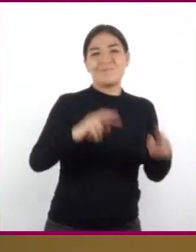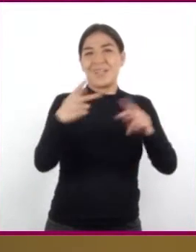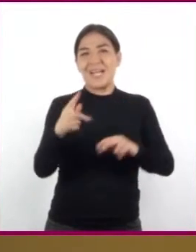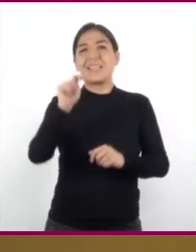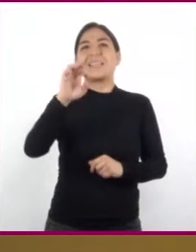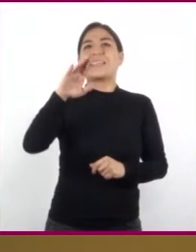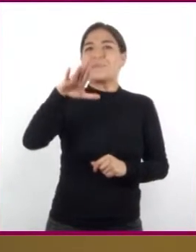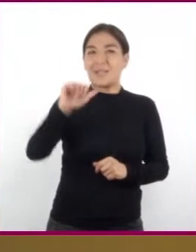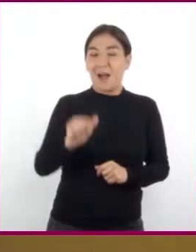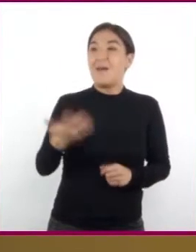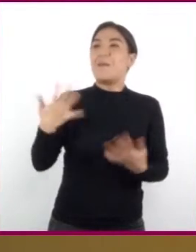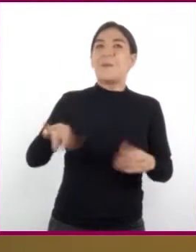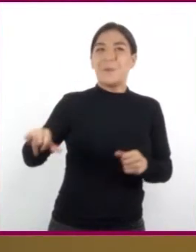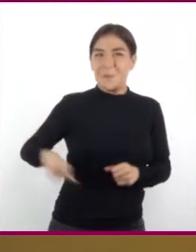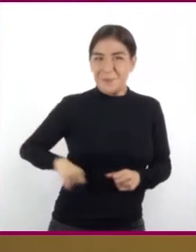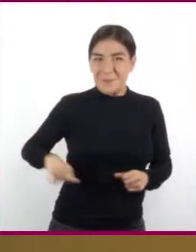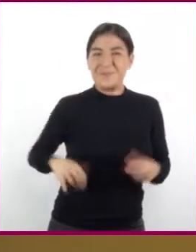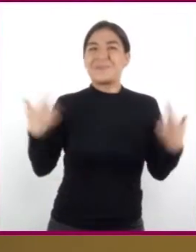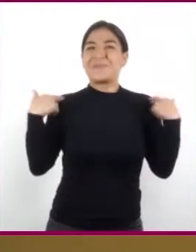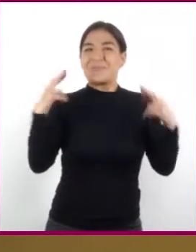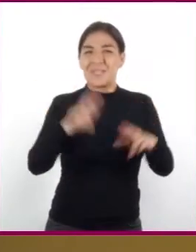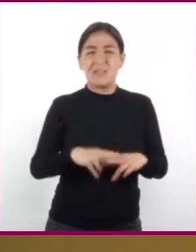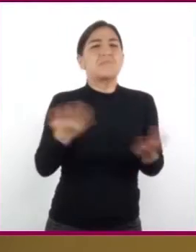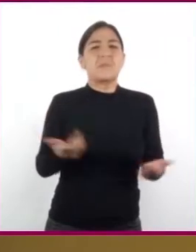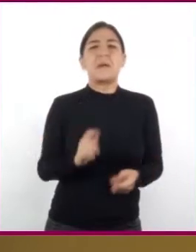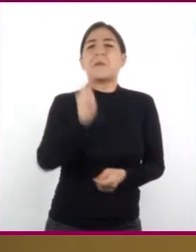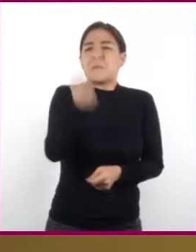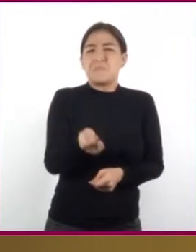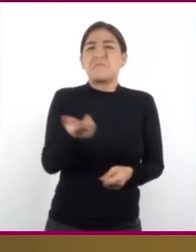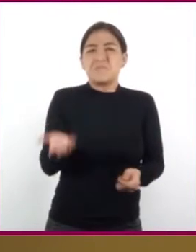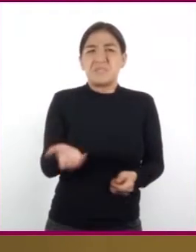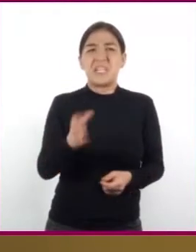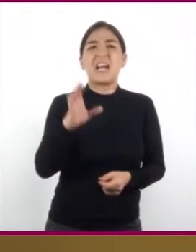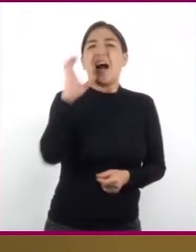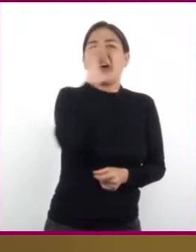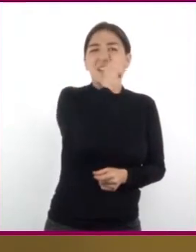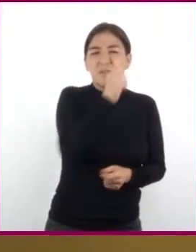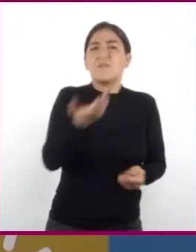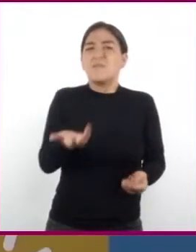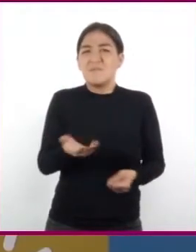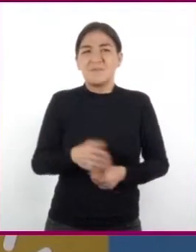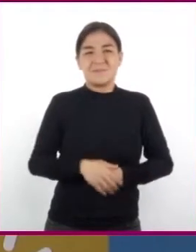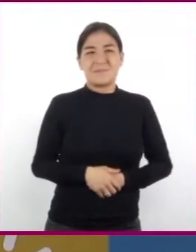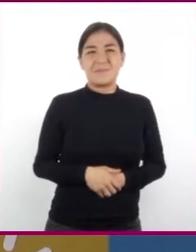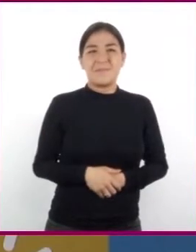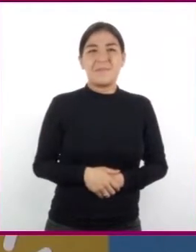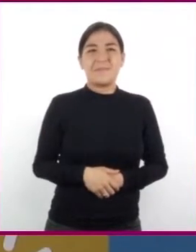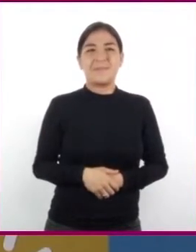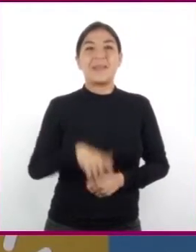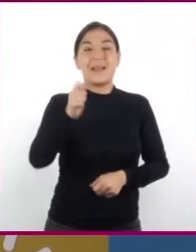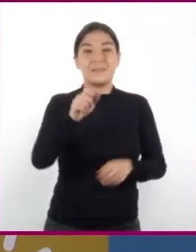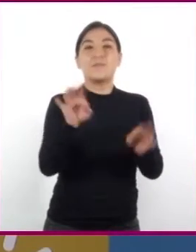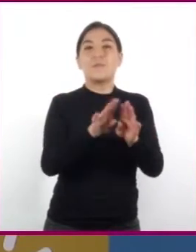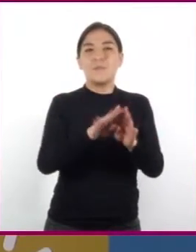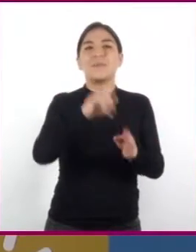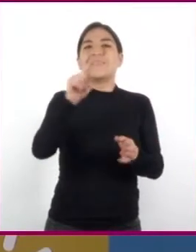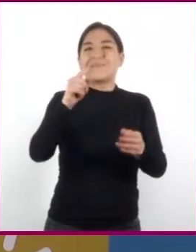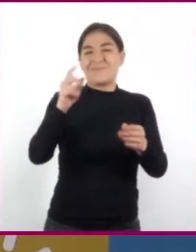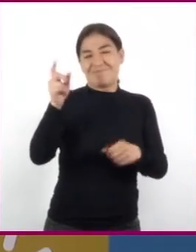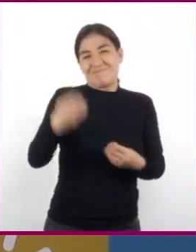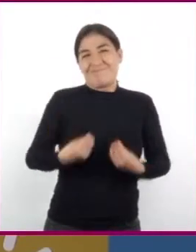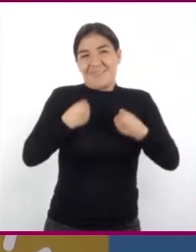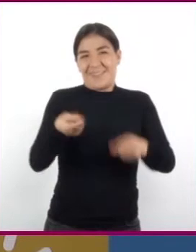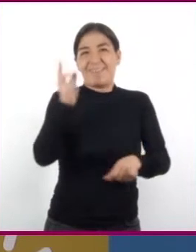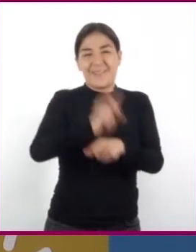¡Qué interesante, maestra! ¿Y qué pasa con el calor, maestra? ¿Qué es el calor? En la vida cotidiana es muy